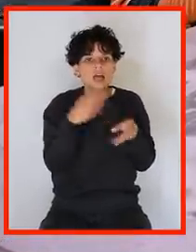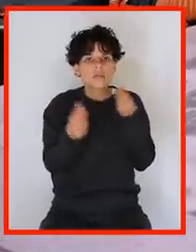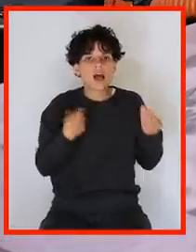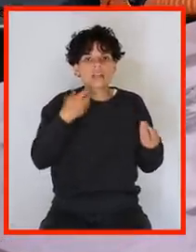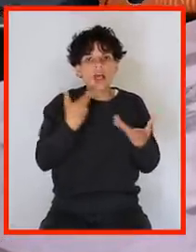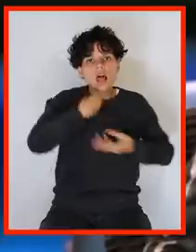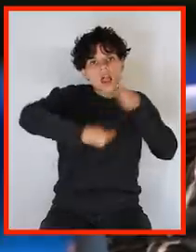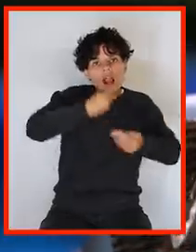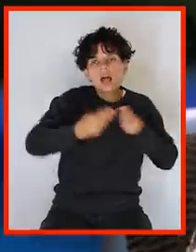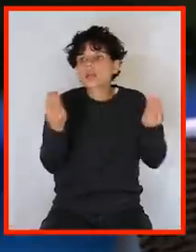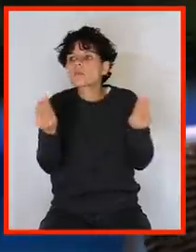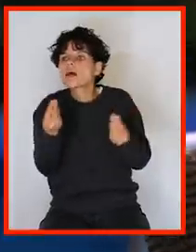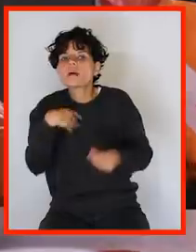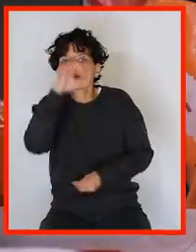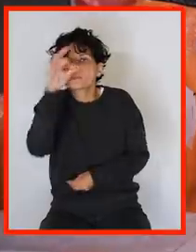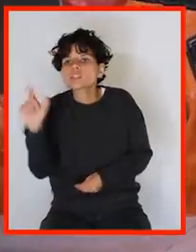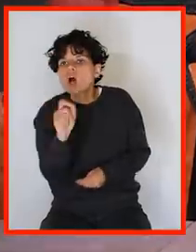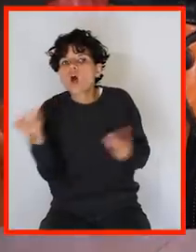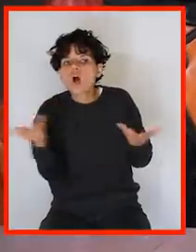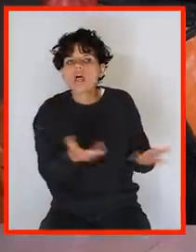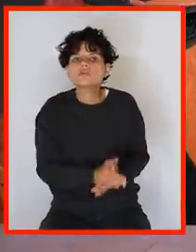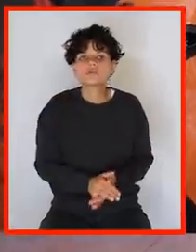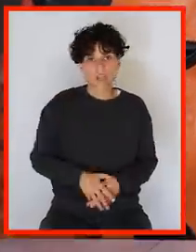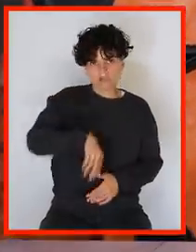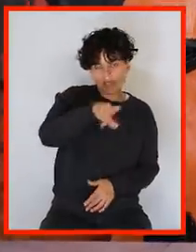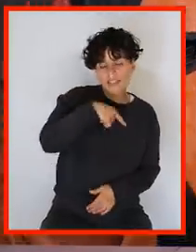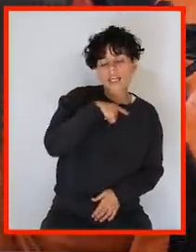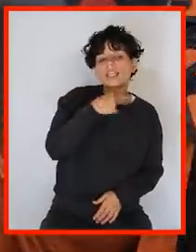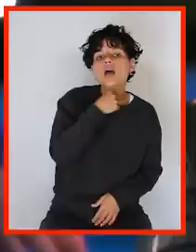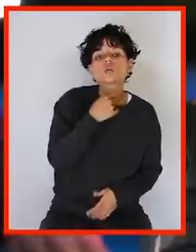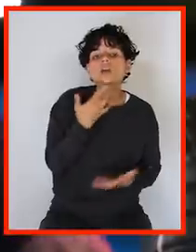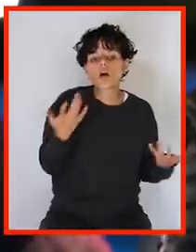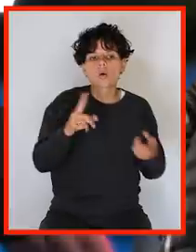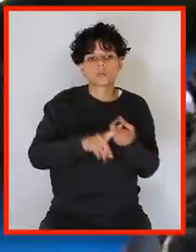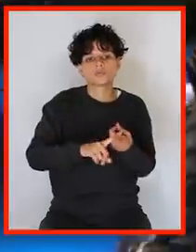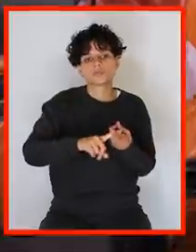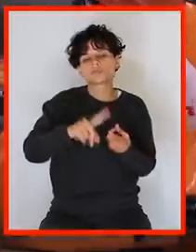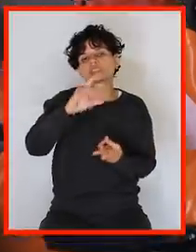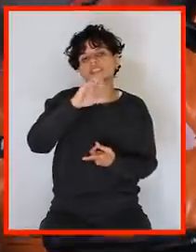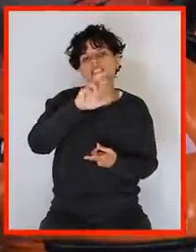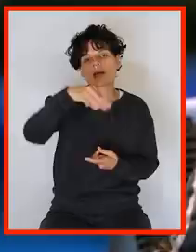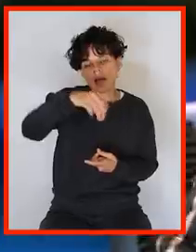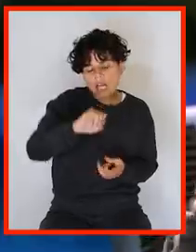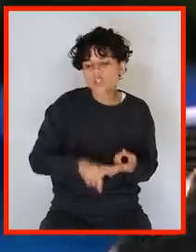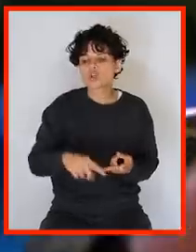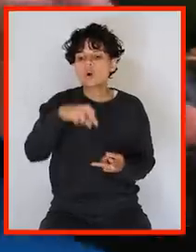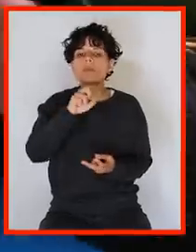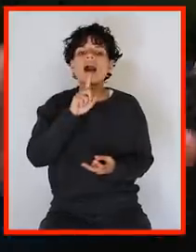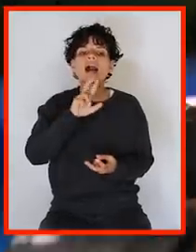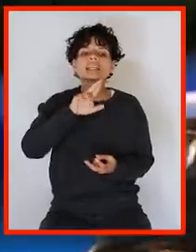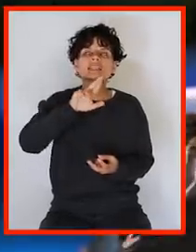una pistola. ¿Cómo te gusta que te digan? ¿Chamaco? ¿Patricio? ¿Balvin? ¿Patrón, dime? ¿O Barbie? ¿Patrón?